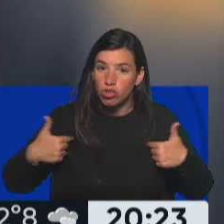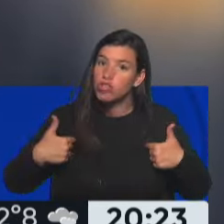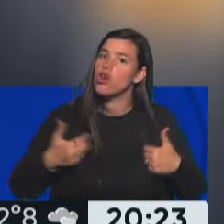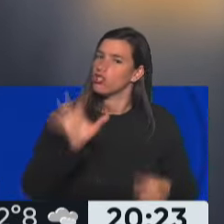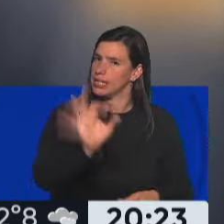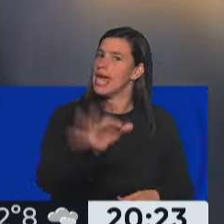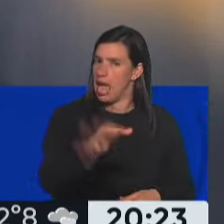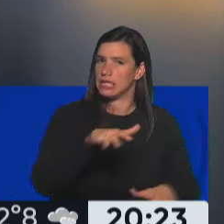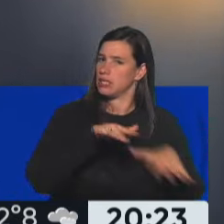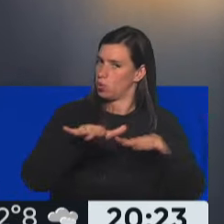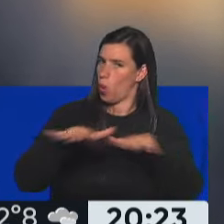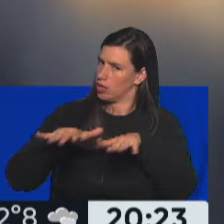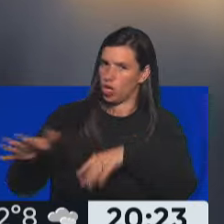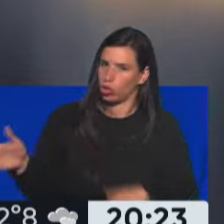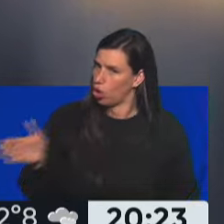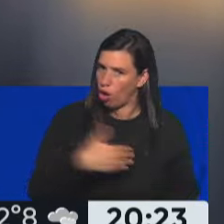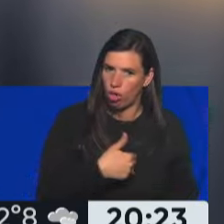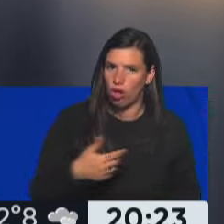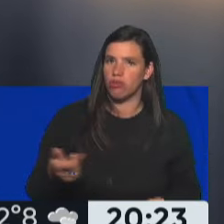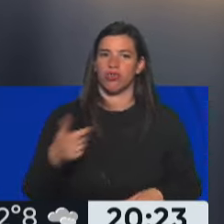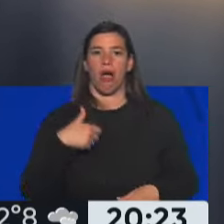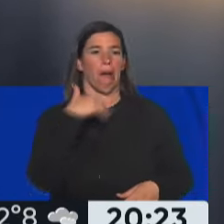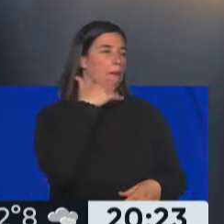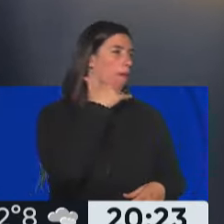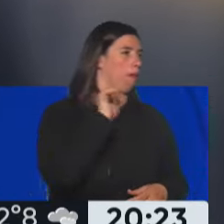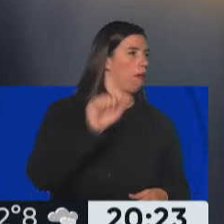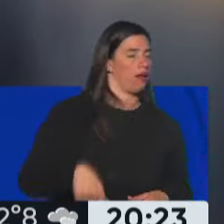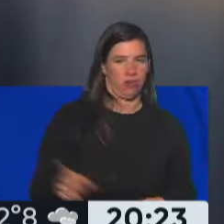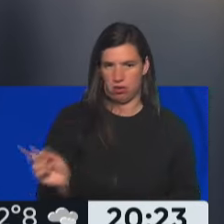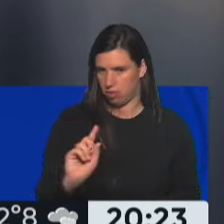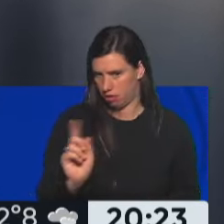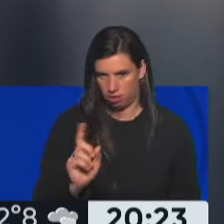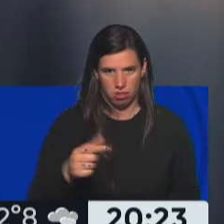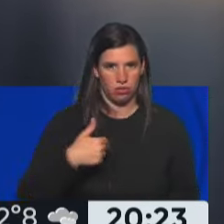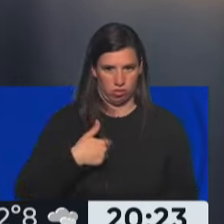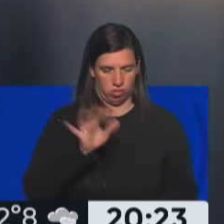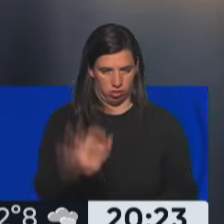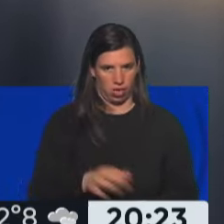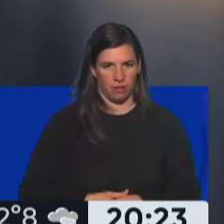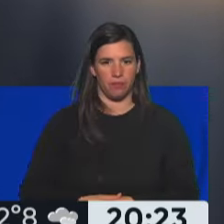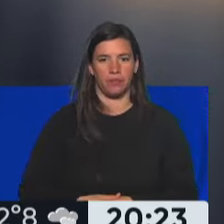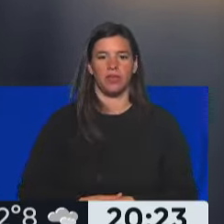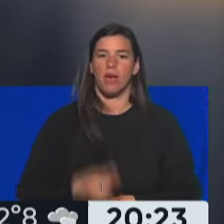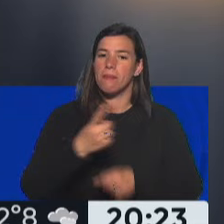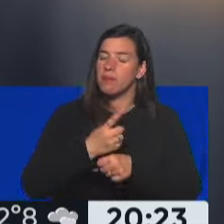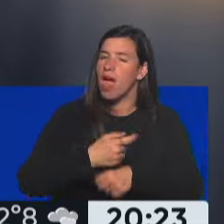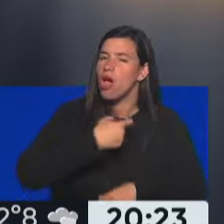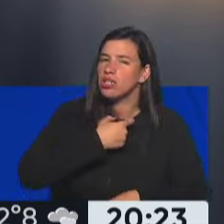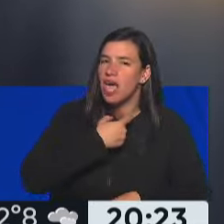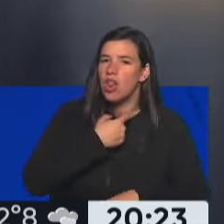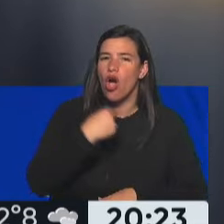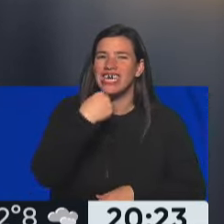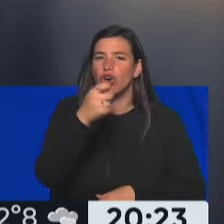la boluda ni no decir nada y seguir en Instagram como si nada. Primero me quiero solidarizar con sus